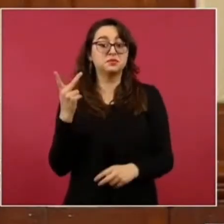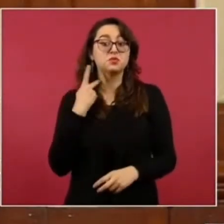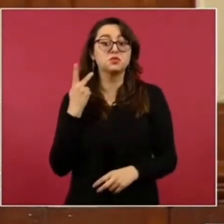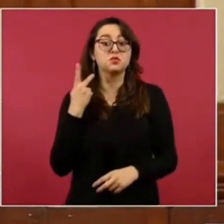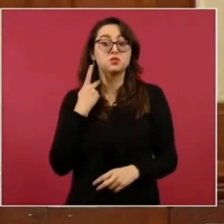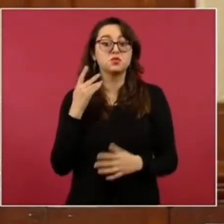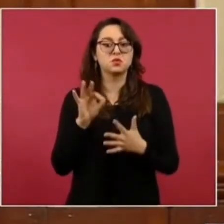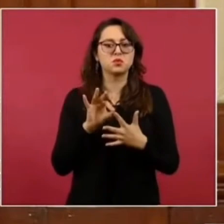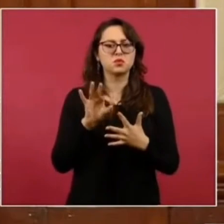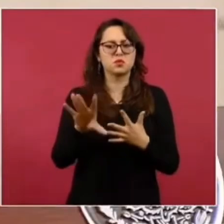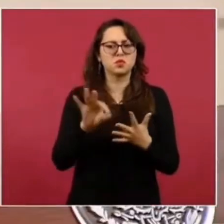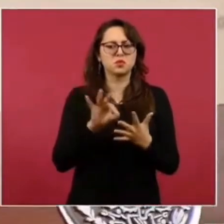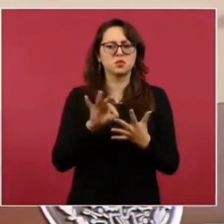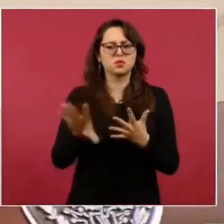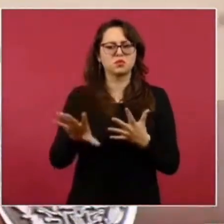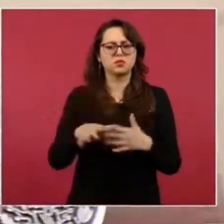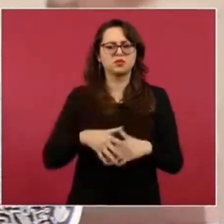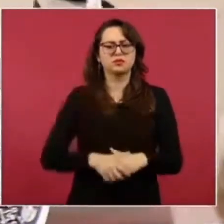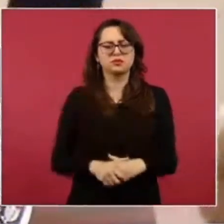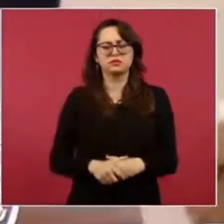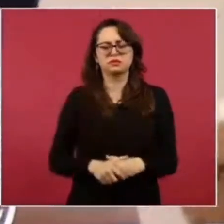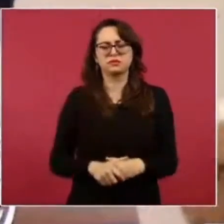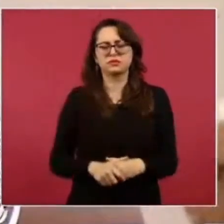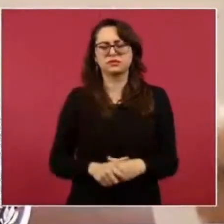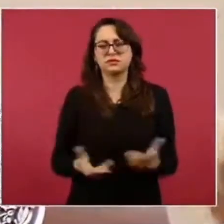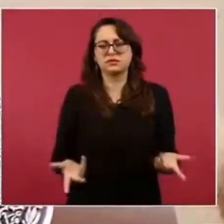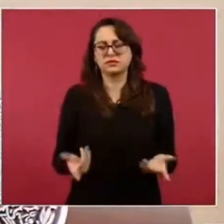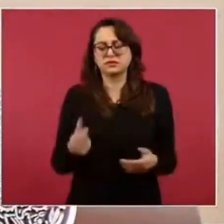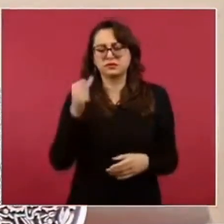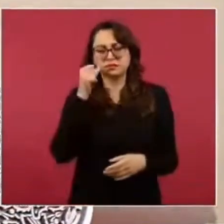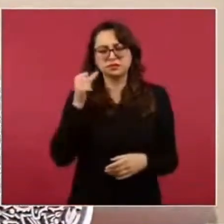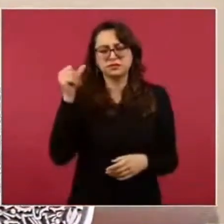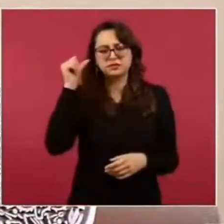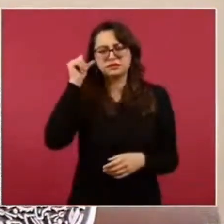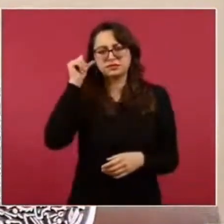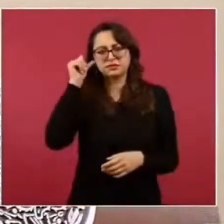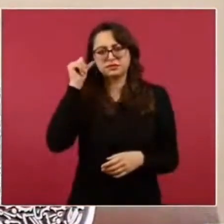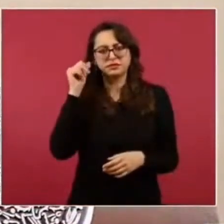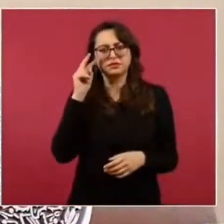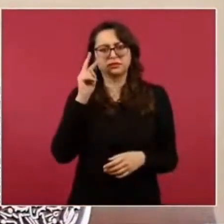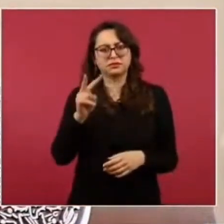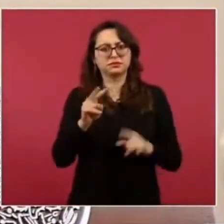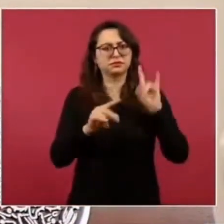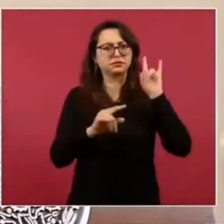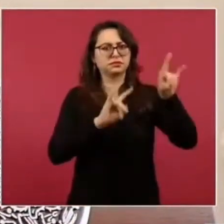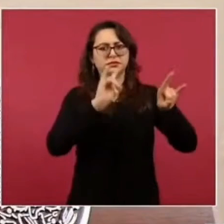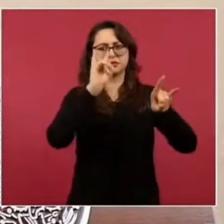A ver si encuentras unos carteles en donde aparecía, a ver si